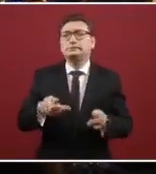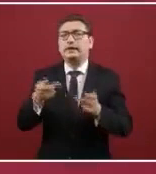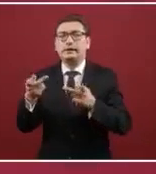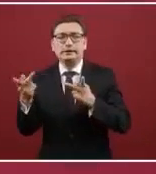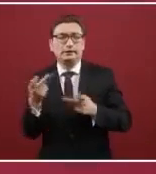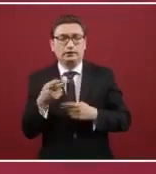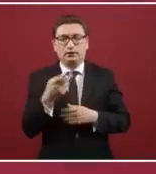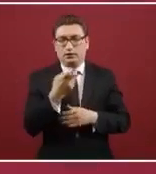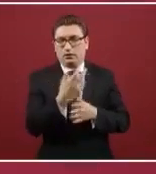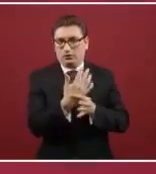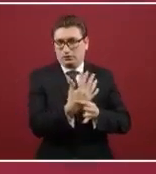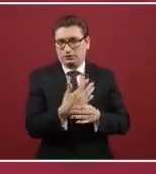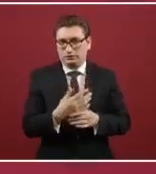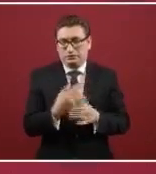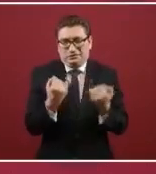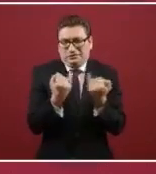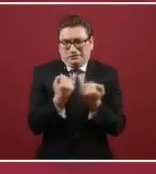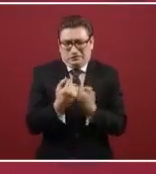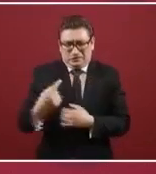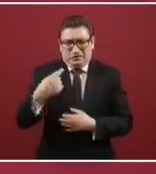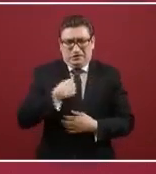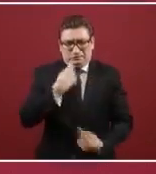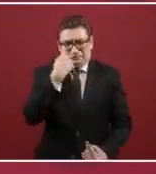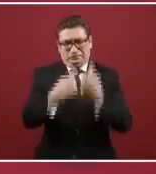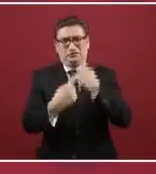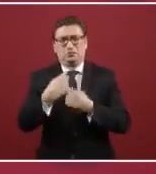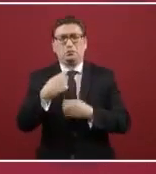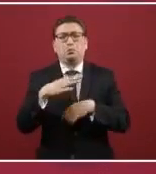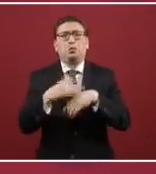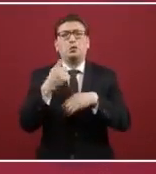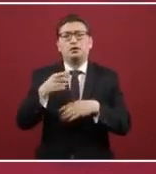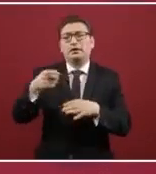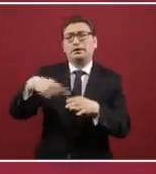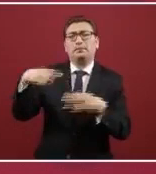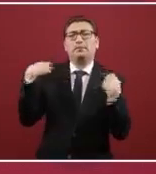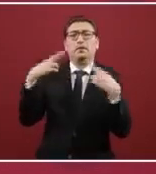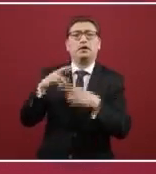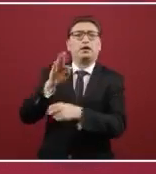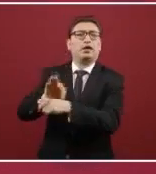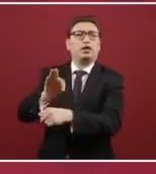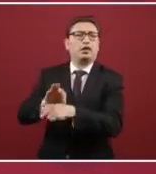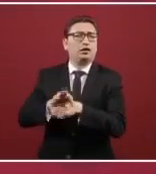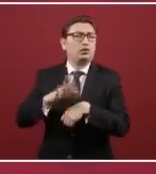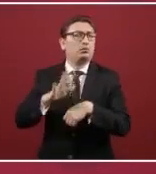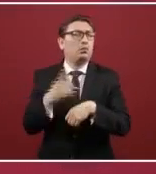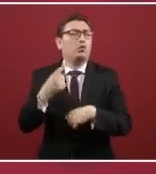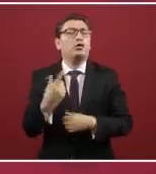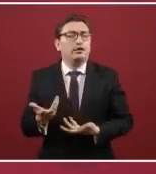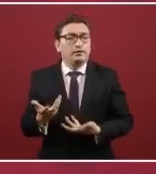Incluso a mí me señalaban de que yo defendía a los maestros porque